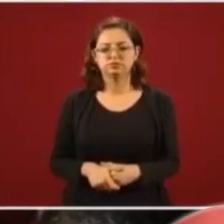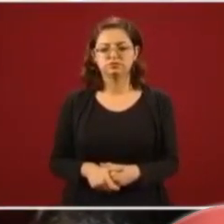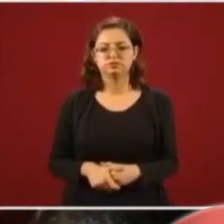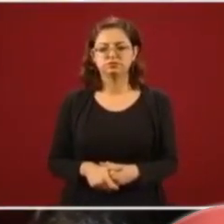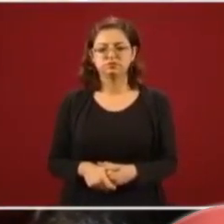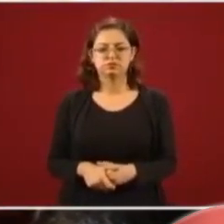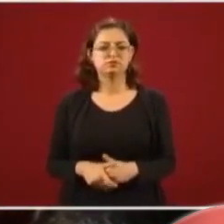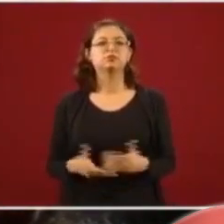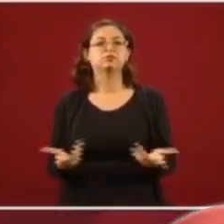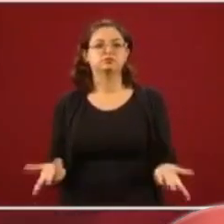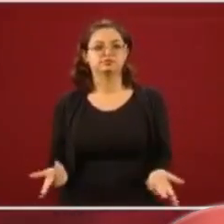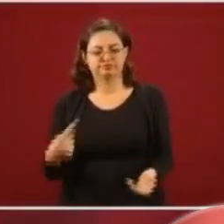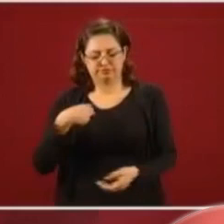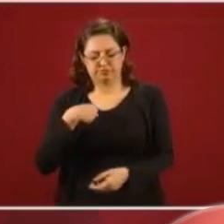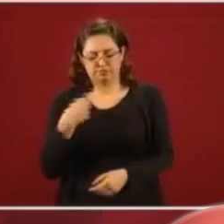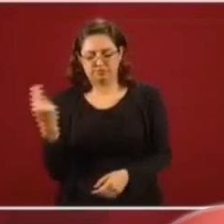las